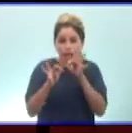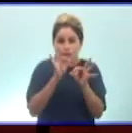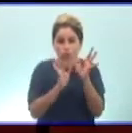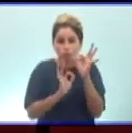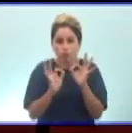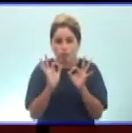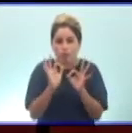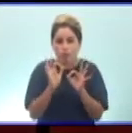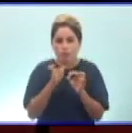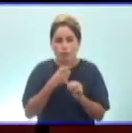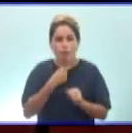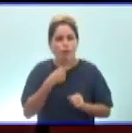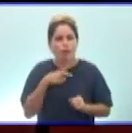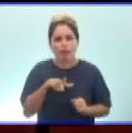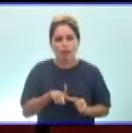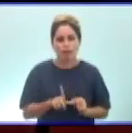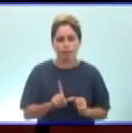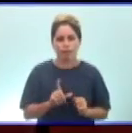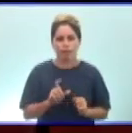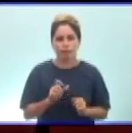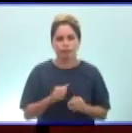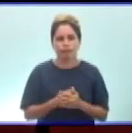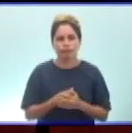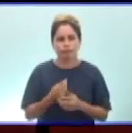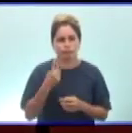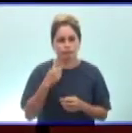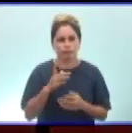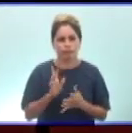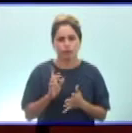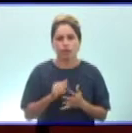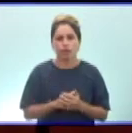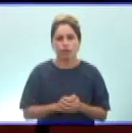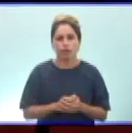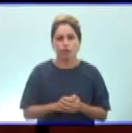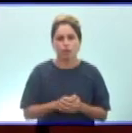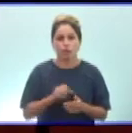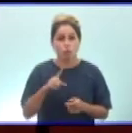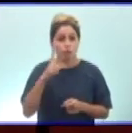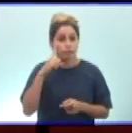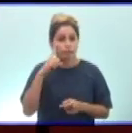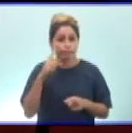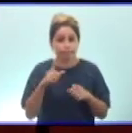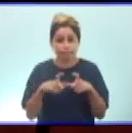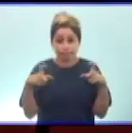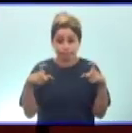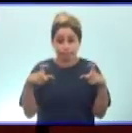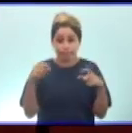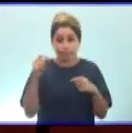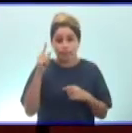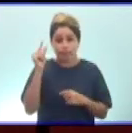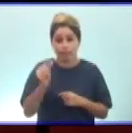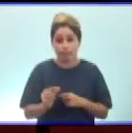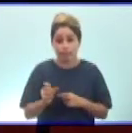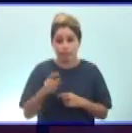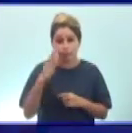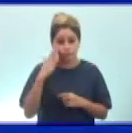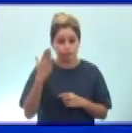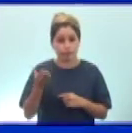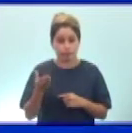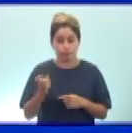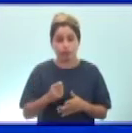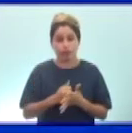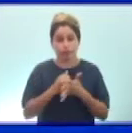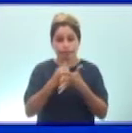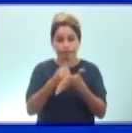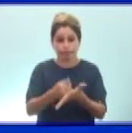el principio de exclusión de Pauling. Un científico que gracias a ese aporte le fue otorgado